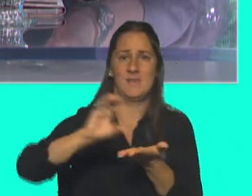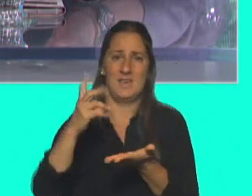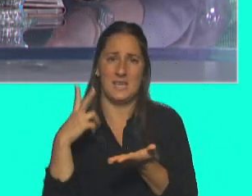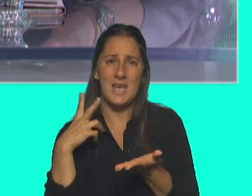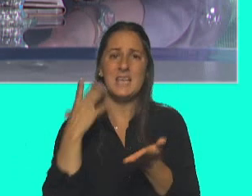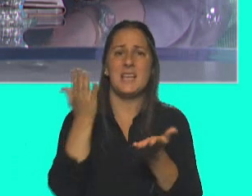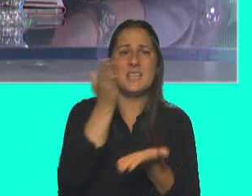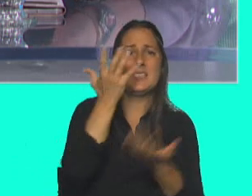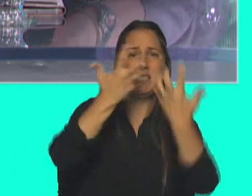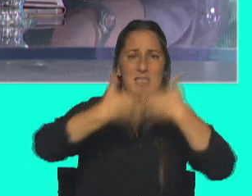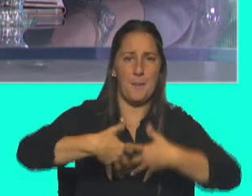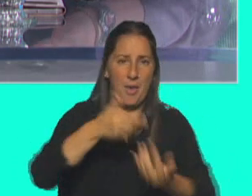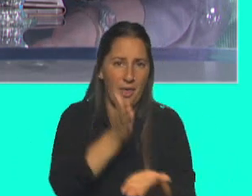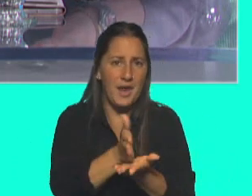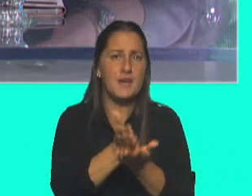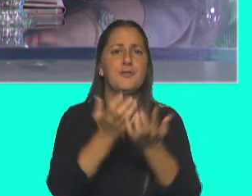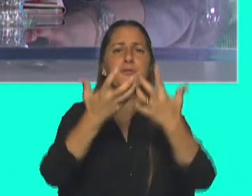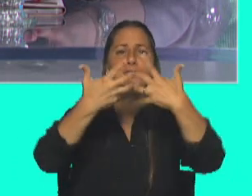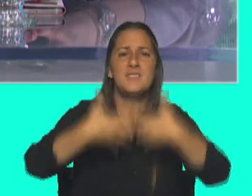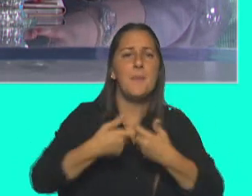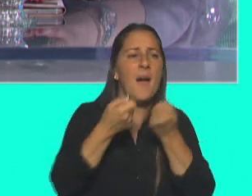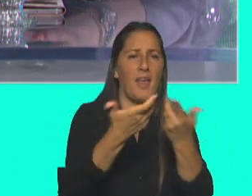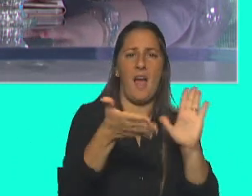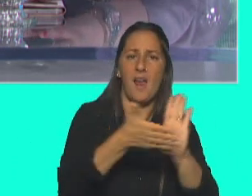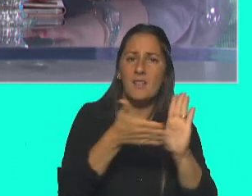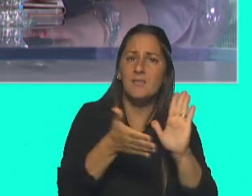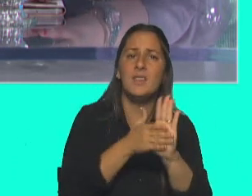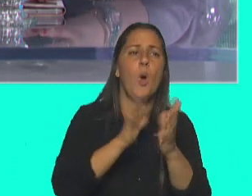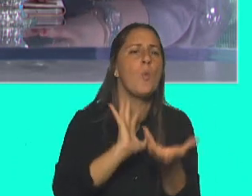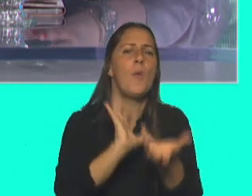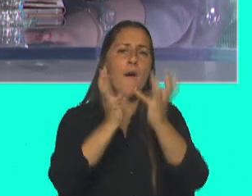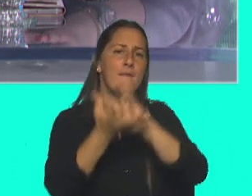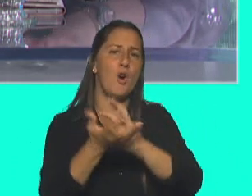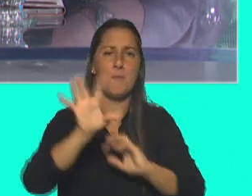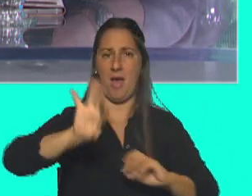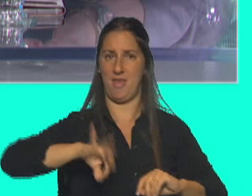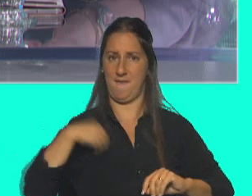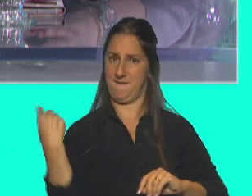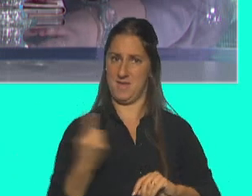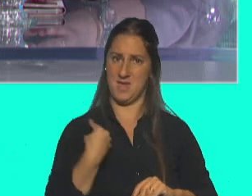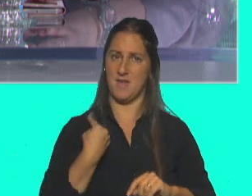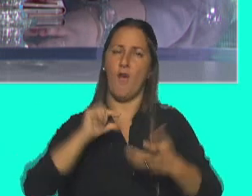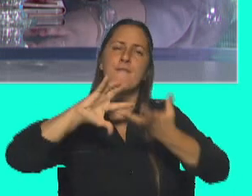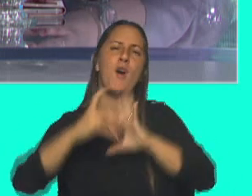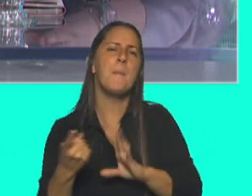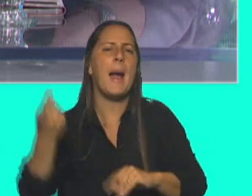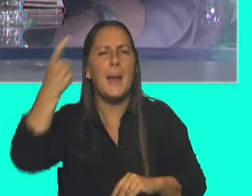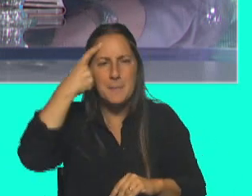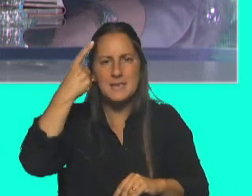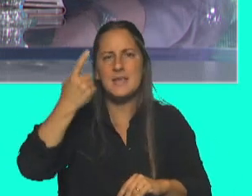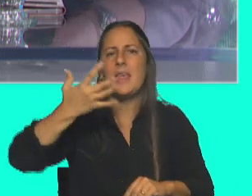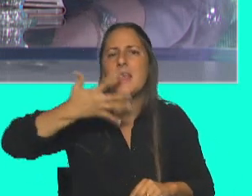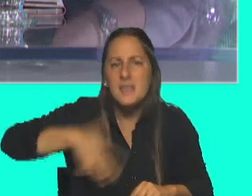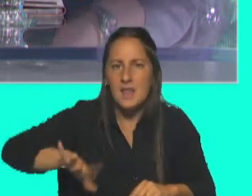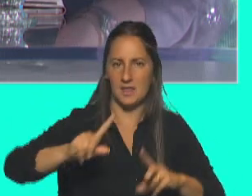de garantías, un sistema de forma de vida y yo creo además un sistema de concepción política,